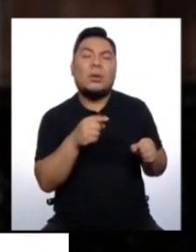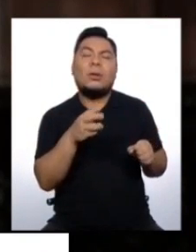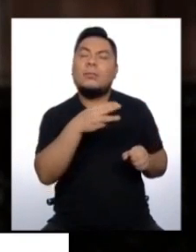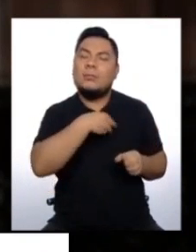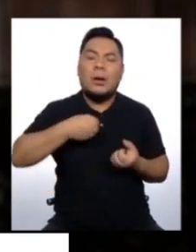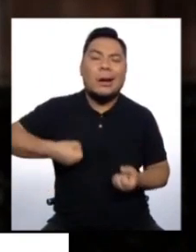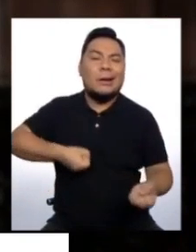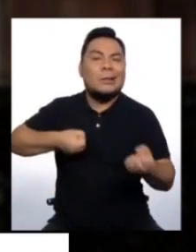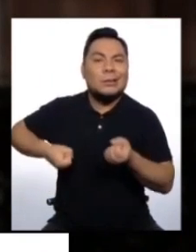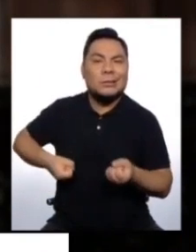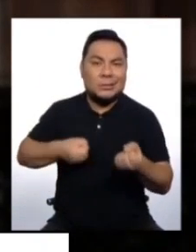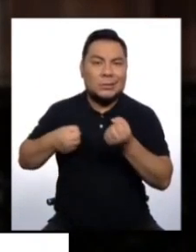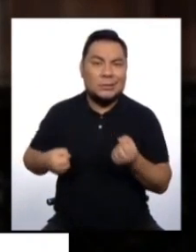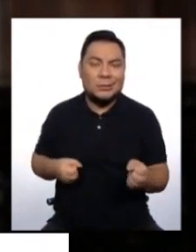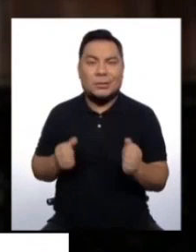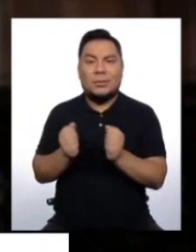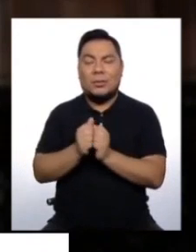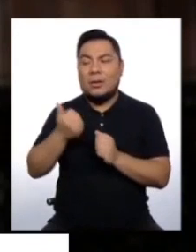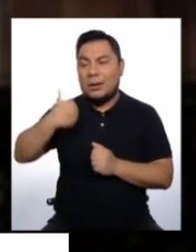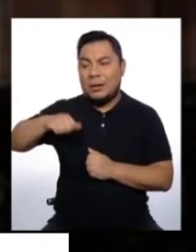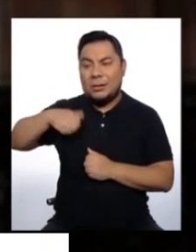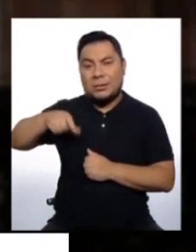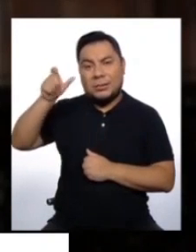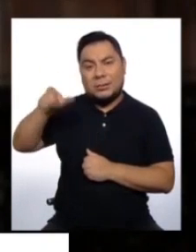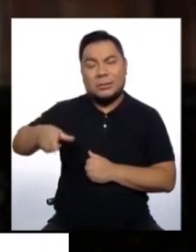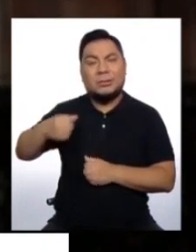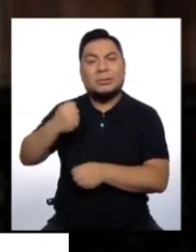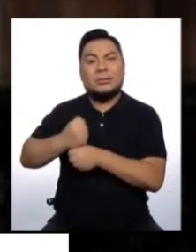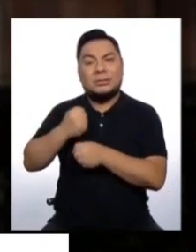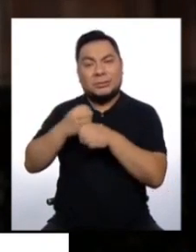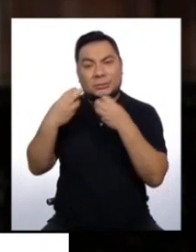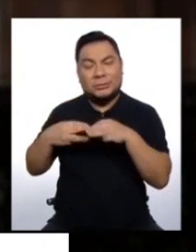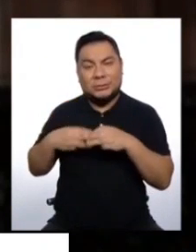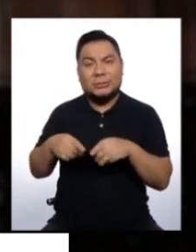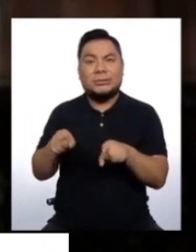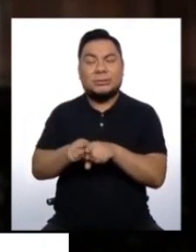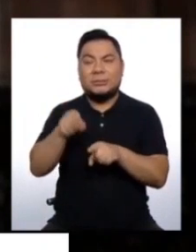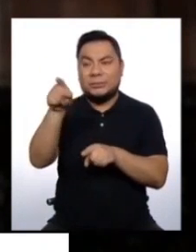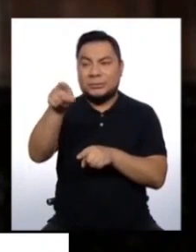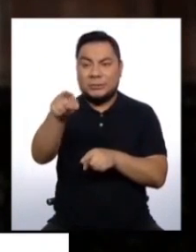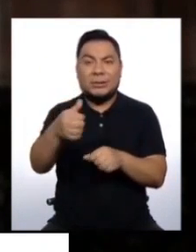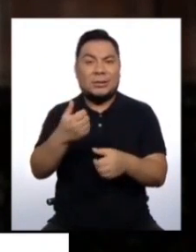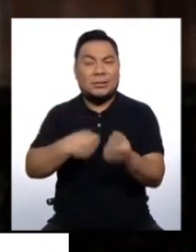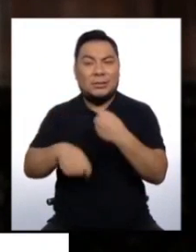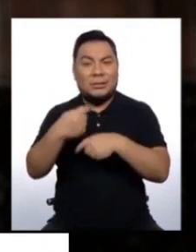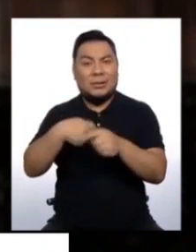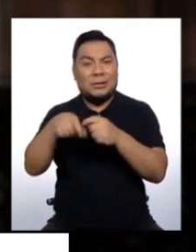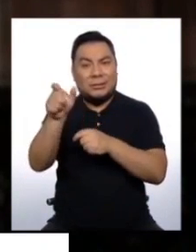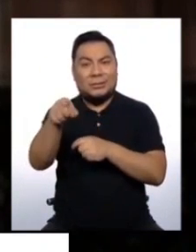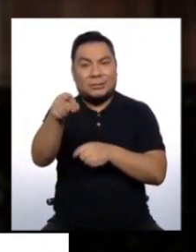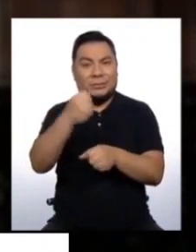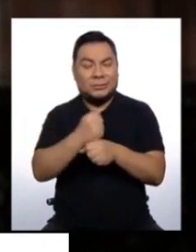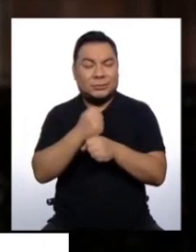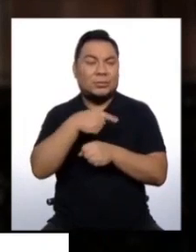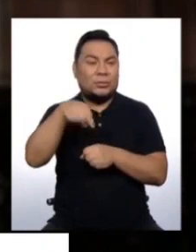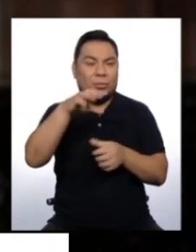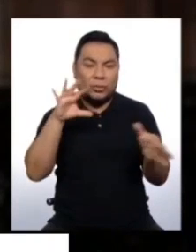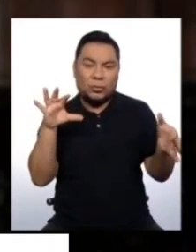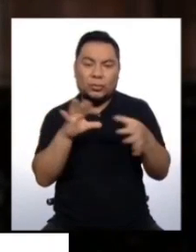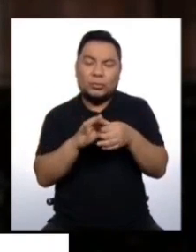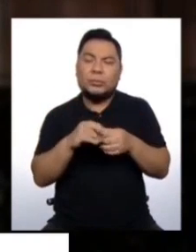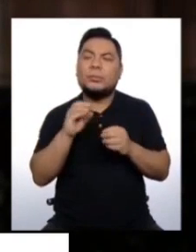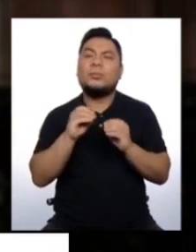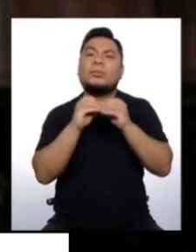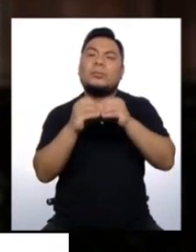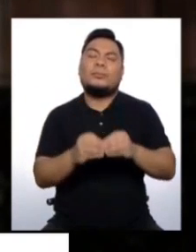alcalde y en coordinación con los dirigentes y trabajadores del mercado, implementan una serie de protocolos